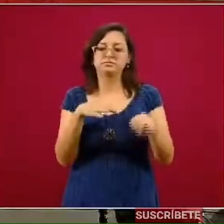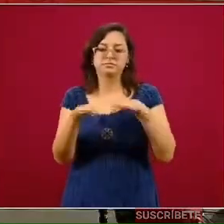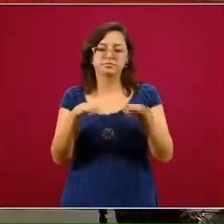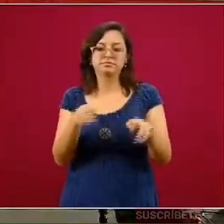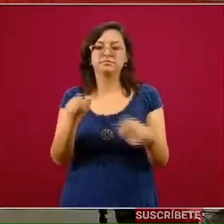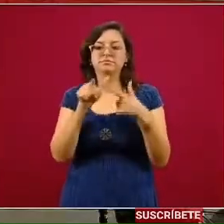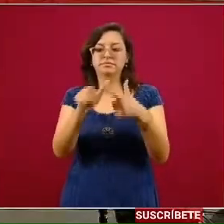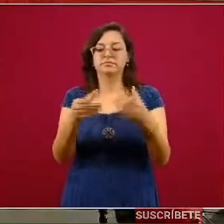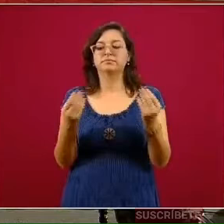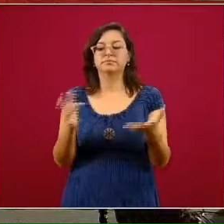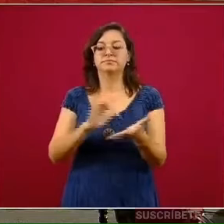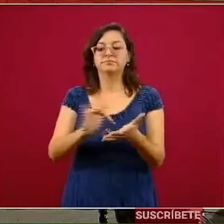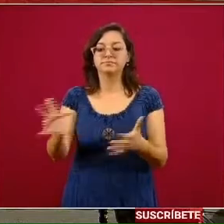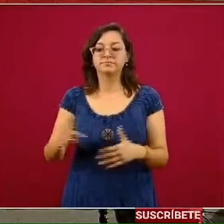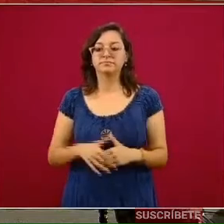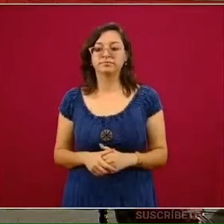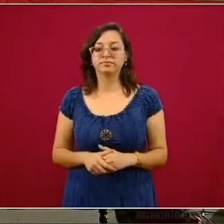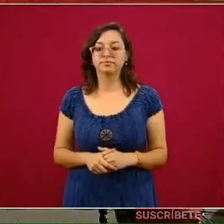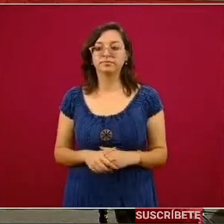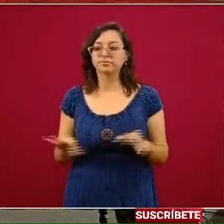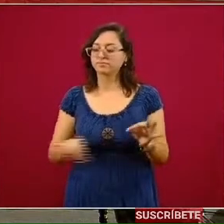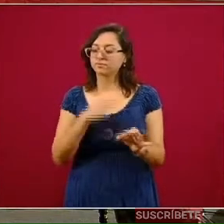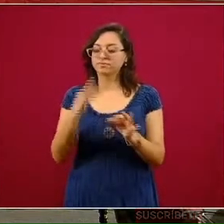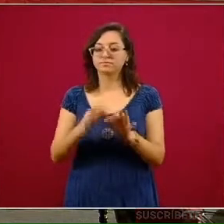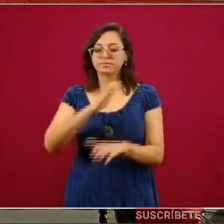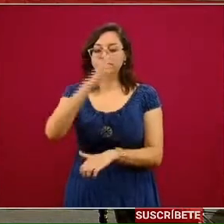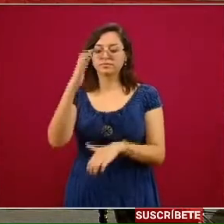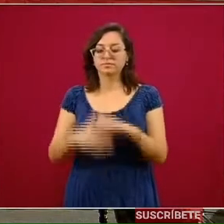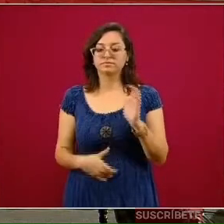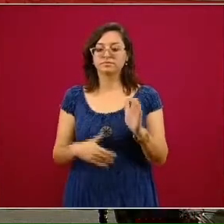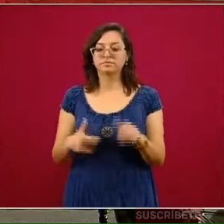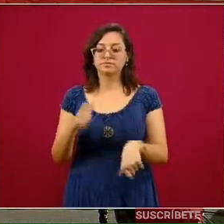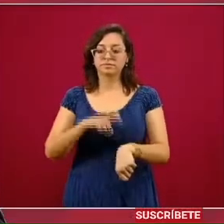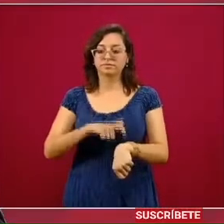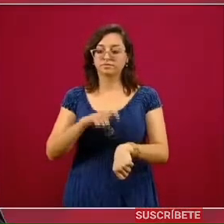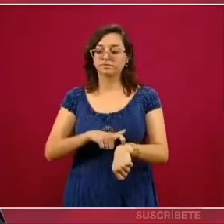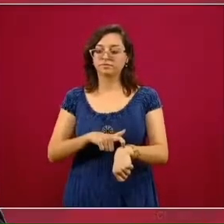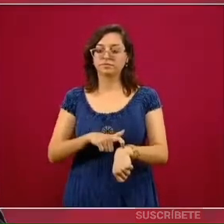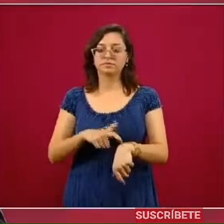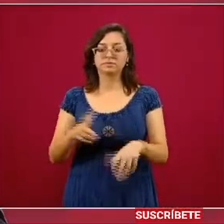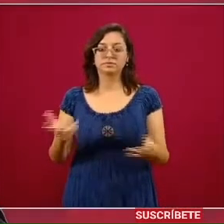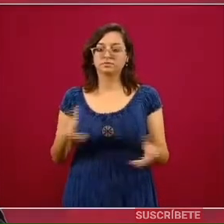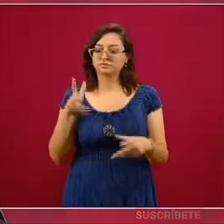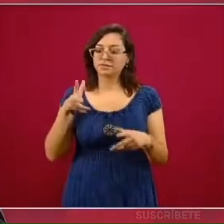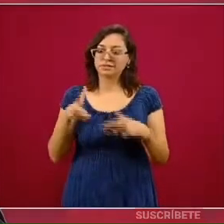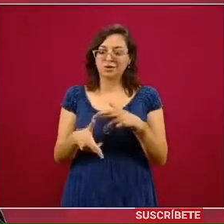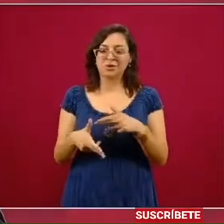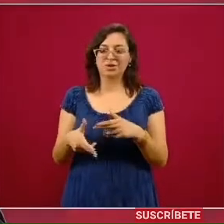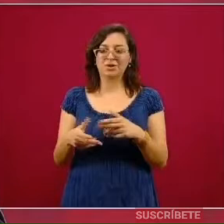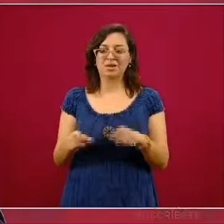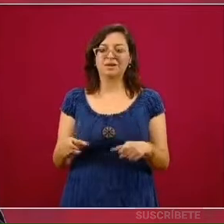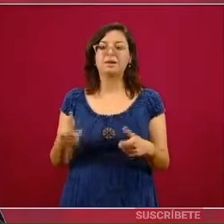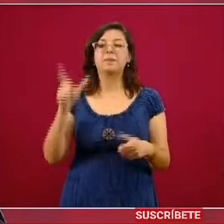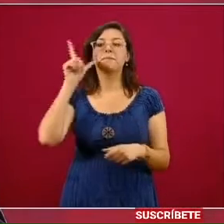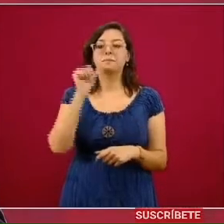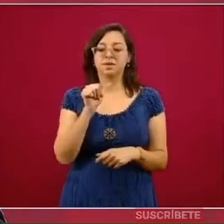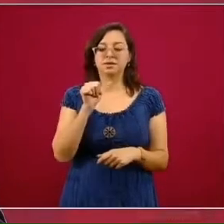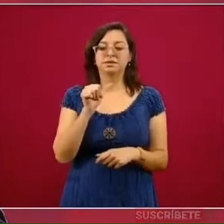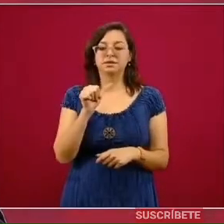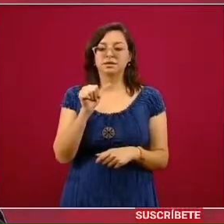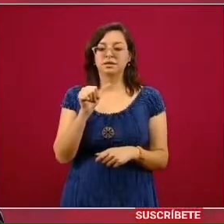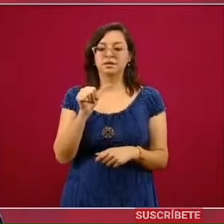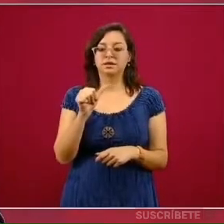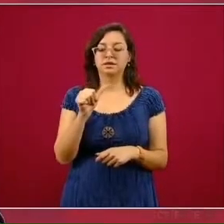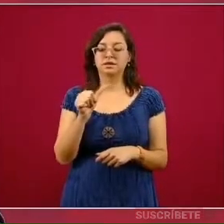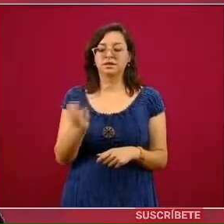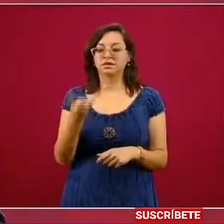trabajo. Muchas gracias. Aquí vamos a tener que terminar porque si no nos quedamos sin transmisión y mañana